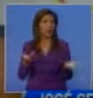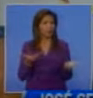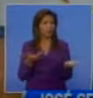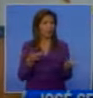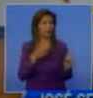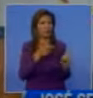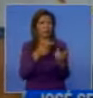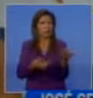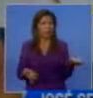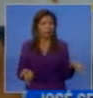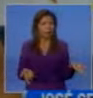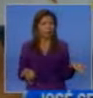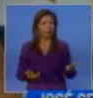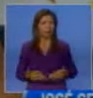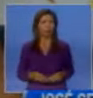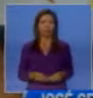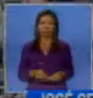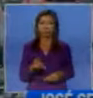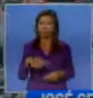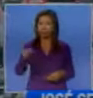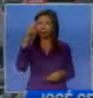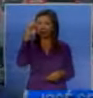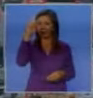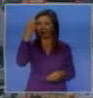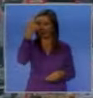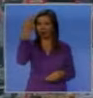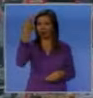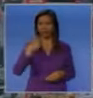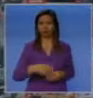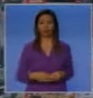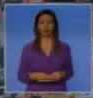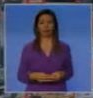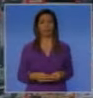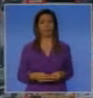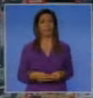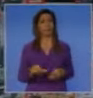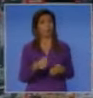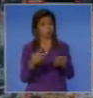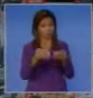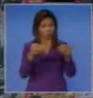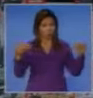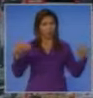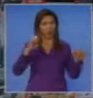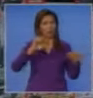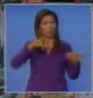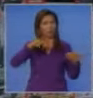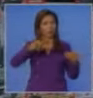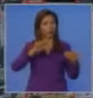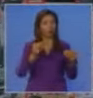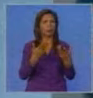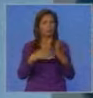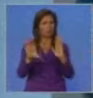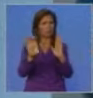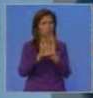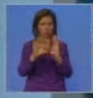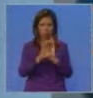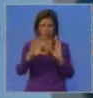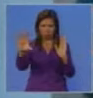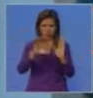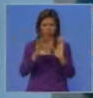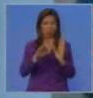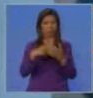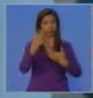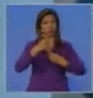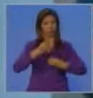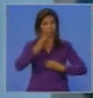qué? Se equivocaron, ¿ah? Esto lo evidenció también Diario Expreso en su edición impresa. Ahí se pueden observar personas